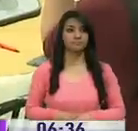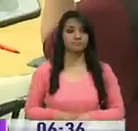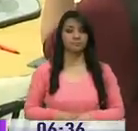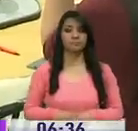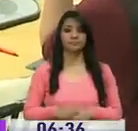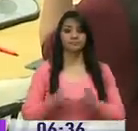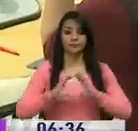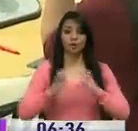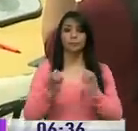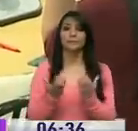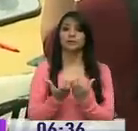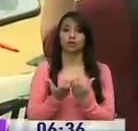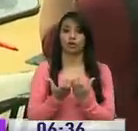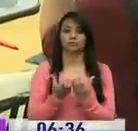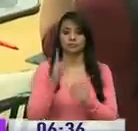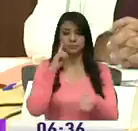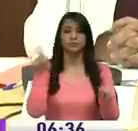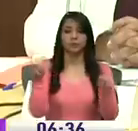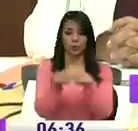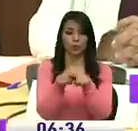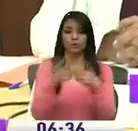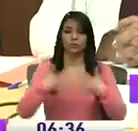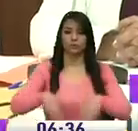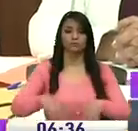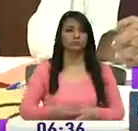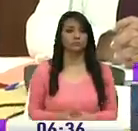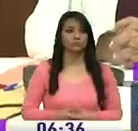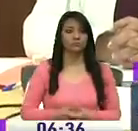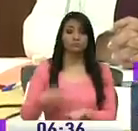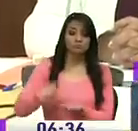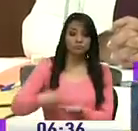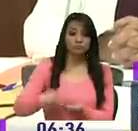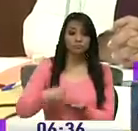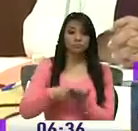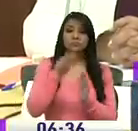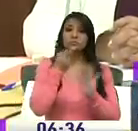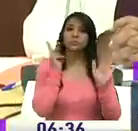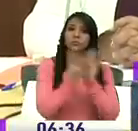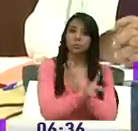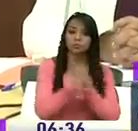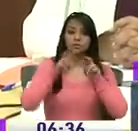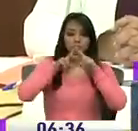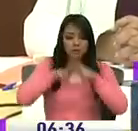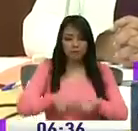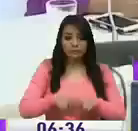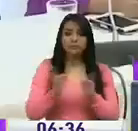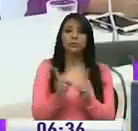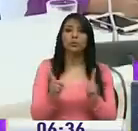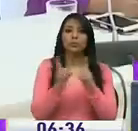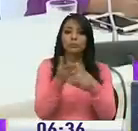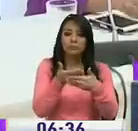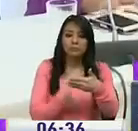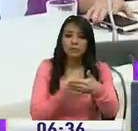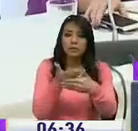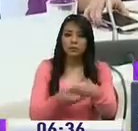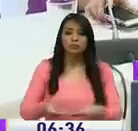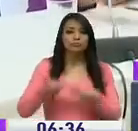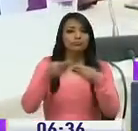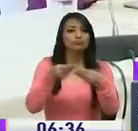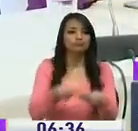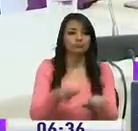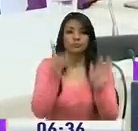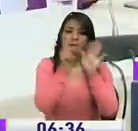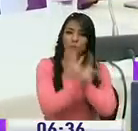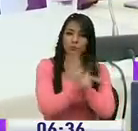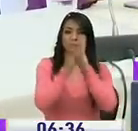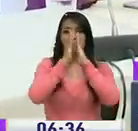comisión había un primer consenso determinar que tras el análisis de la denuncia y revisando los documentos entregados Por quienes presentaron el pedido y de las